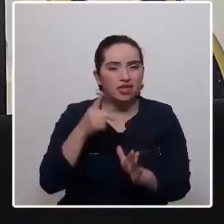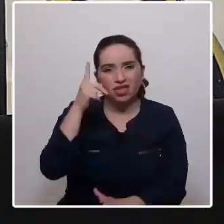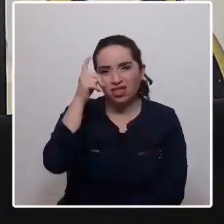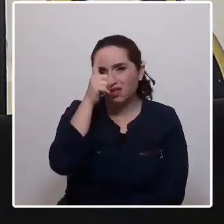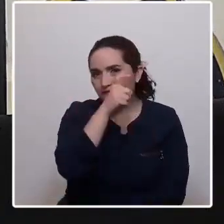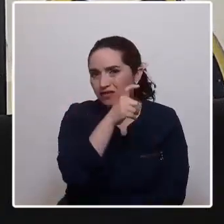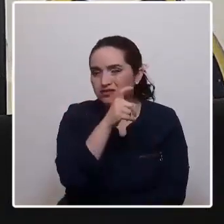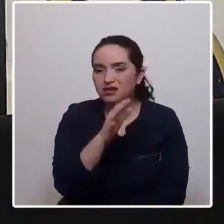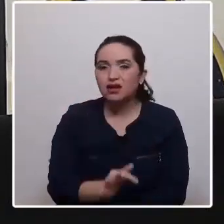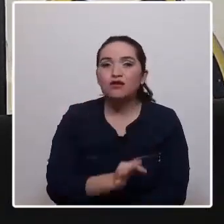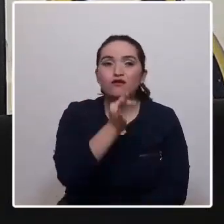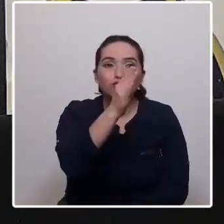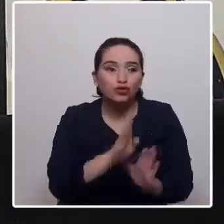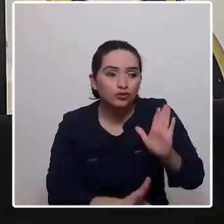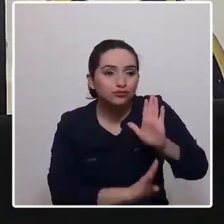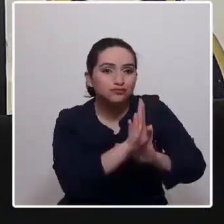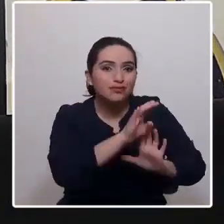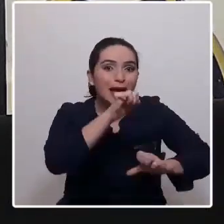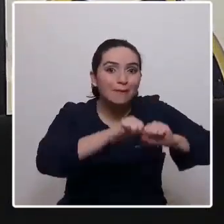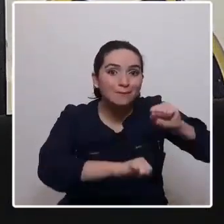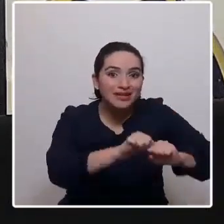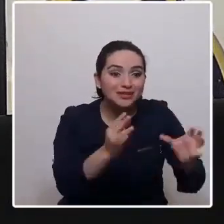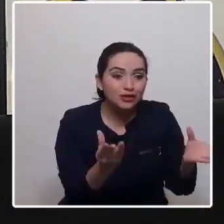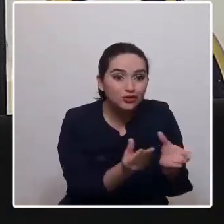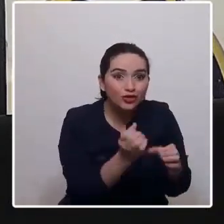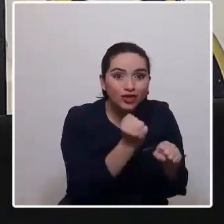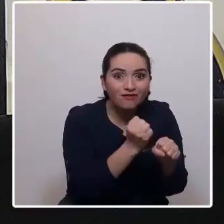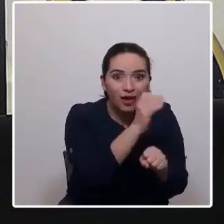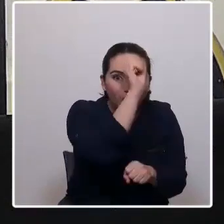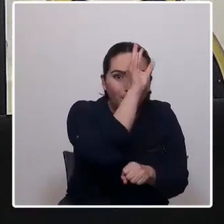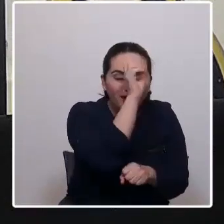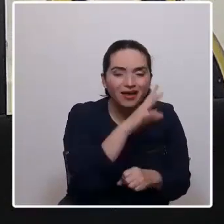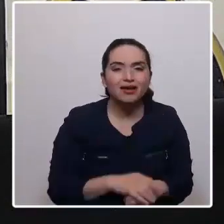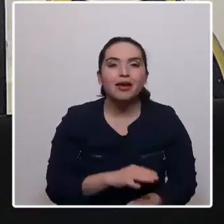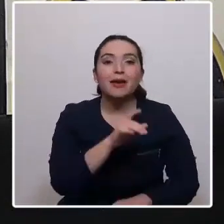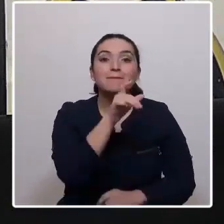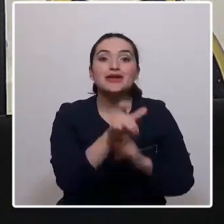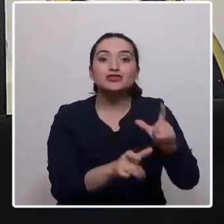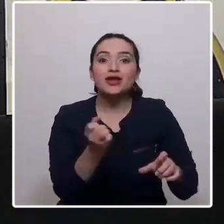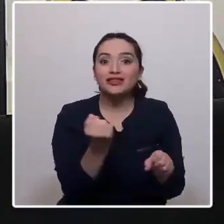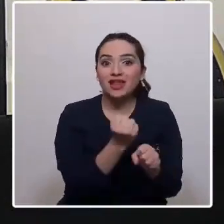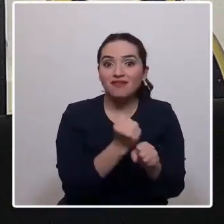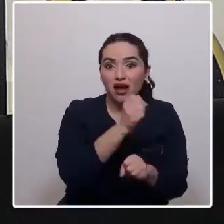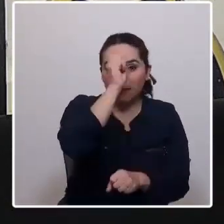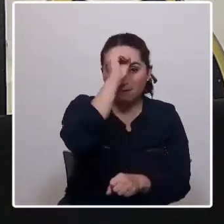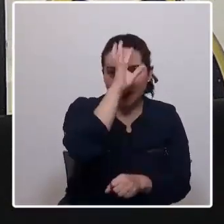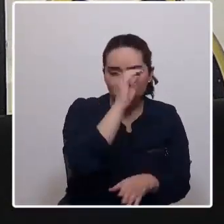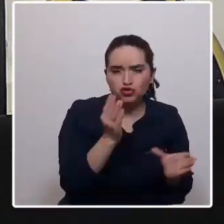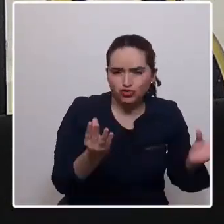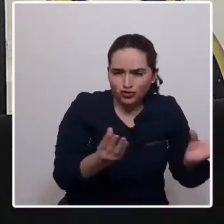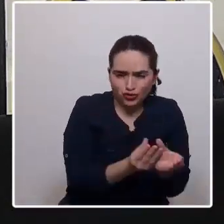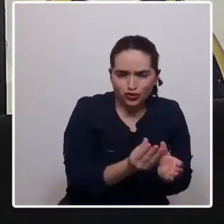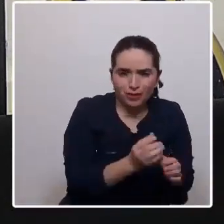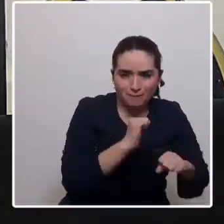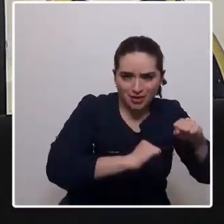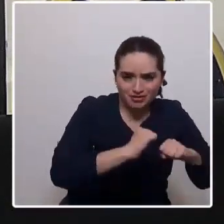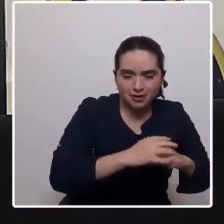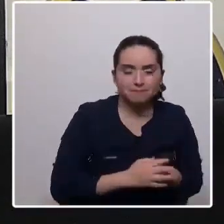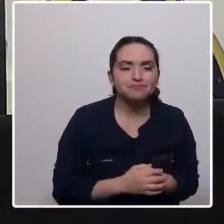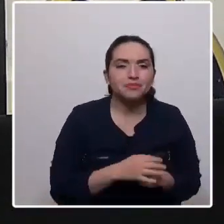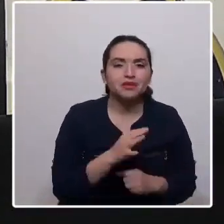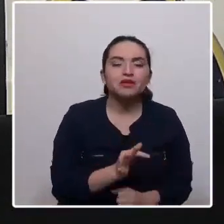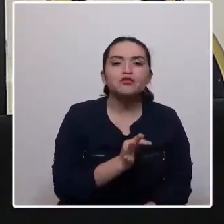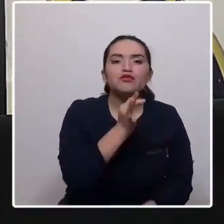devenir y el progreso a los pequeños mineros. Los pirquineros no quieren, y así lo han manifestado, ser protegidos en su uso tradicional y